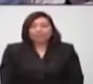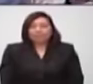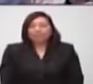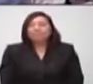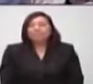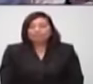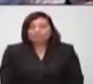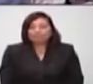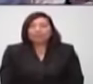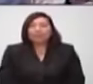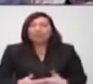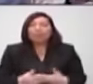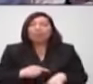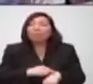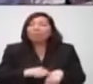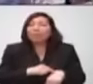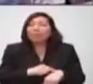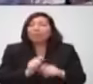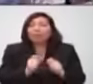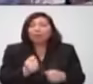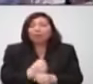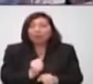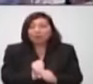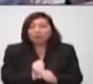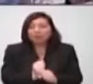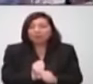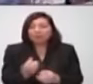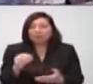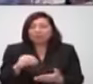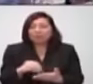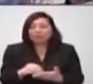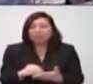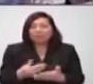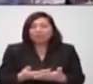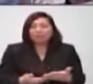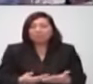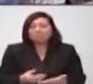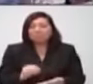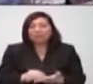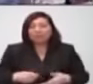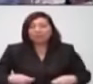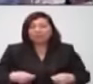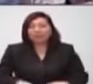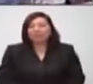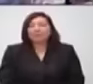Exacto, lo que generó retrasos en la ejecución de la obra y por lo tanto la concesionaria nos pasa la factura de mayores gastos